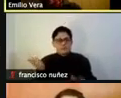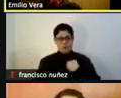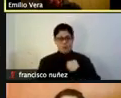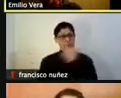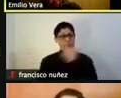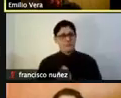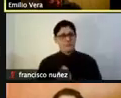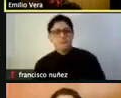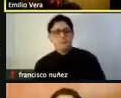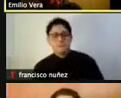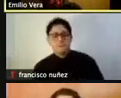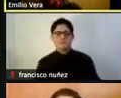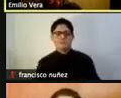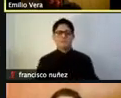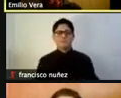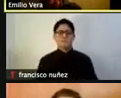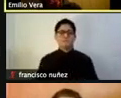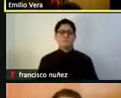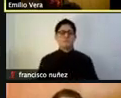dice,